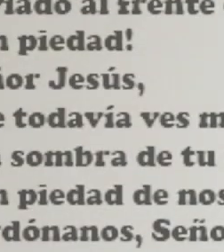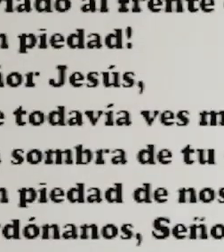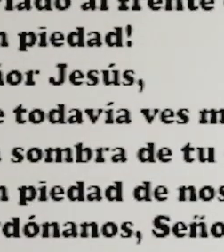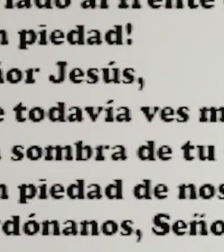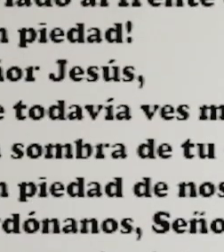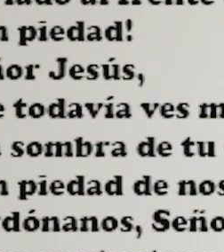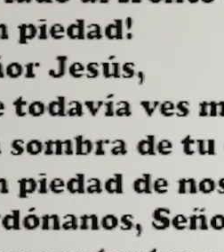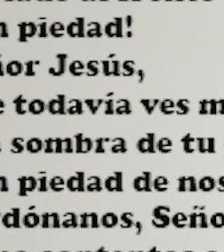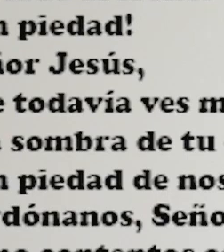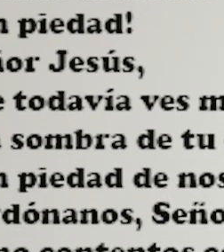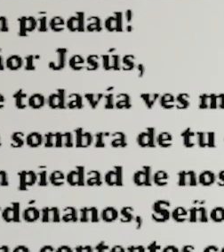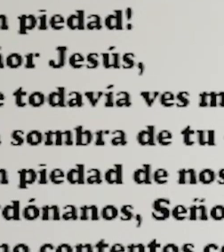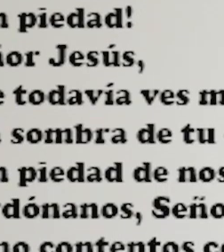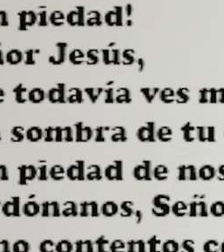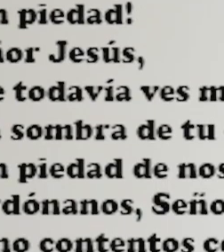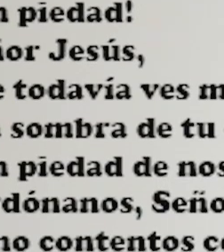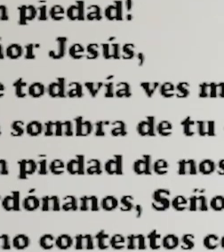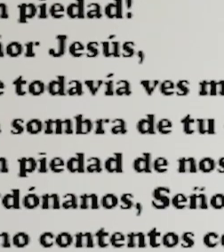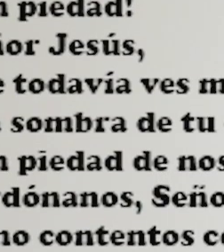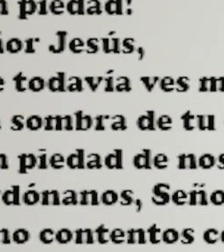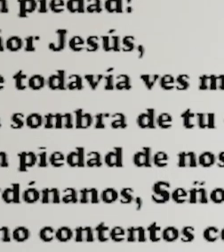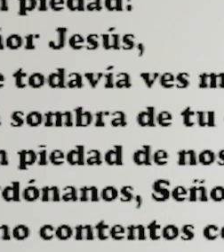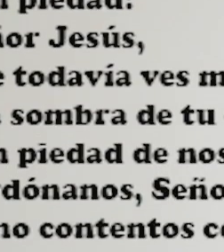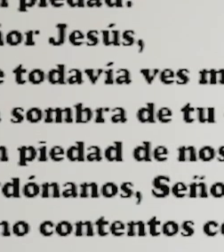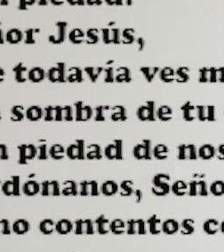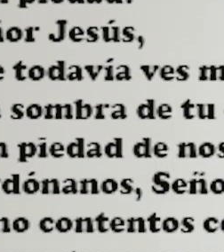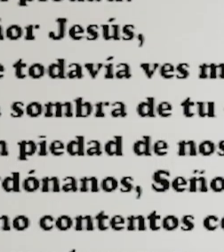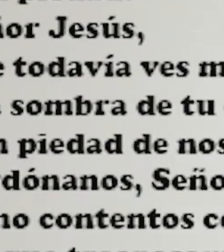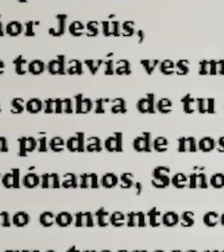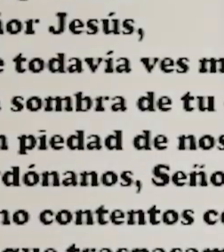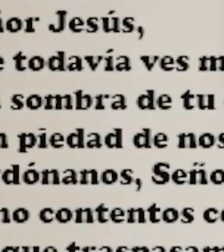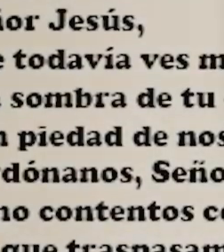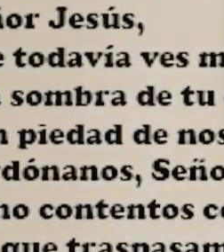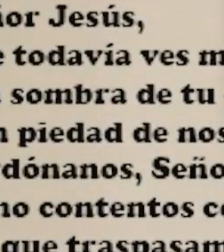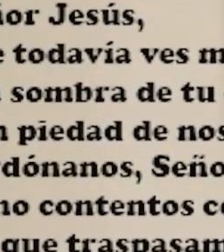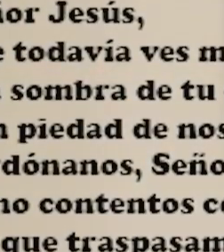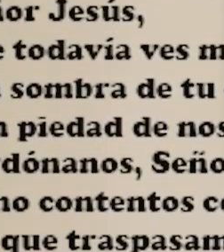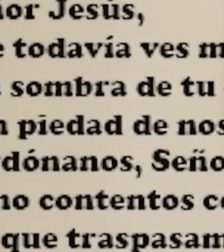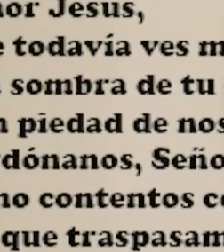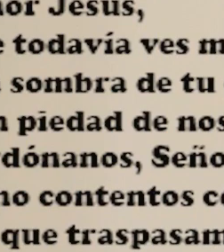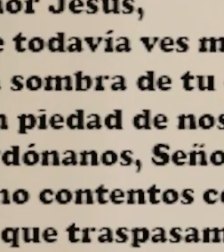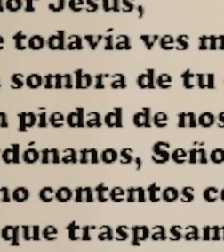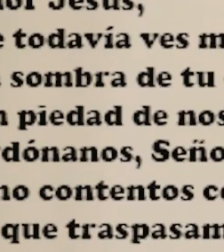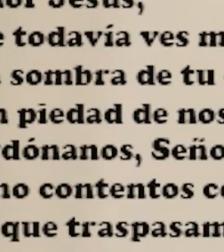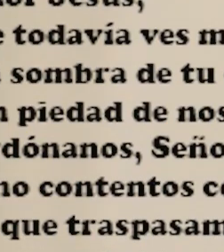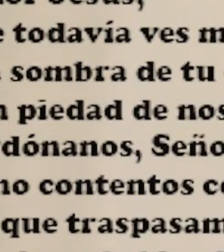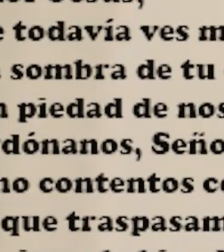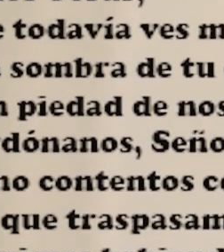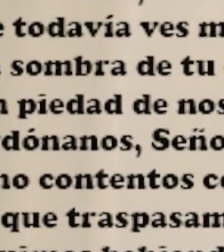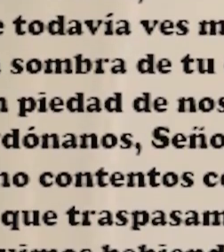Perdónanos la guerra, Señor. Señor Jesús, Hijo de Dios, ten piedad de nosotros